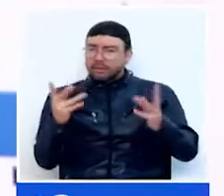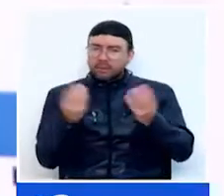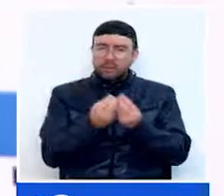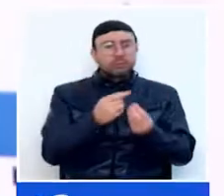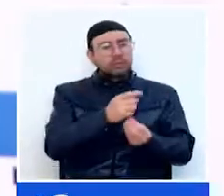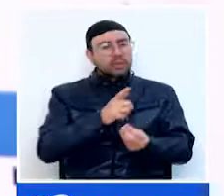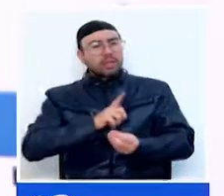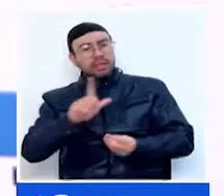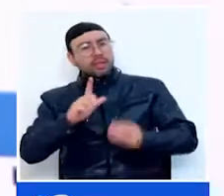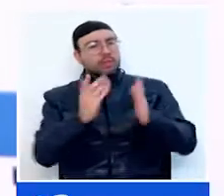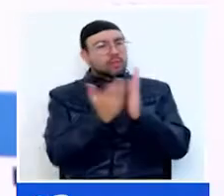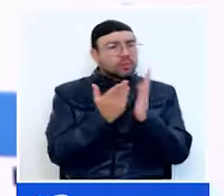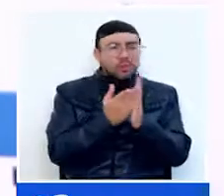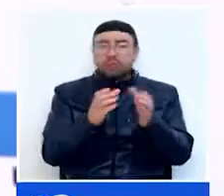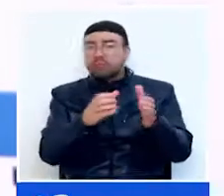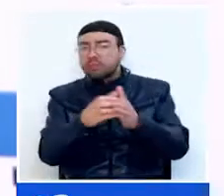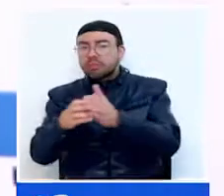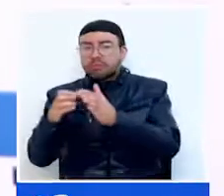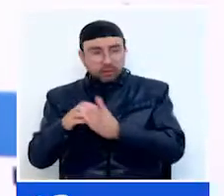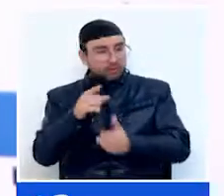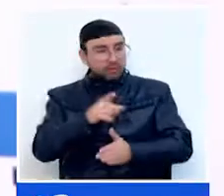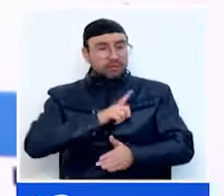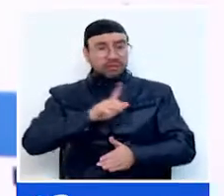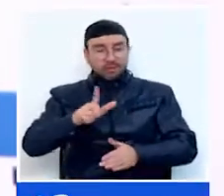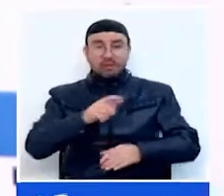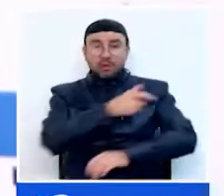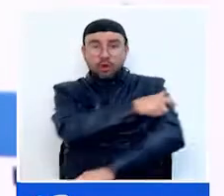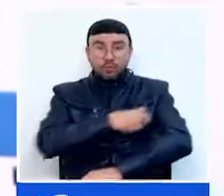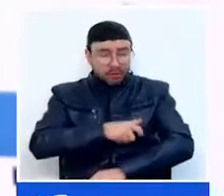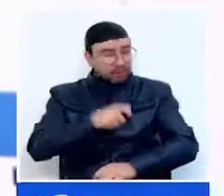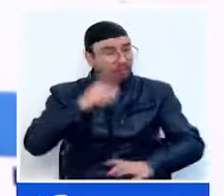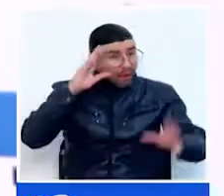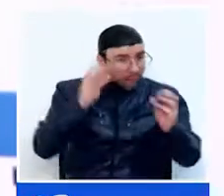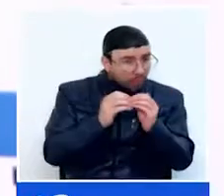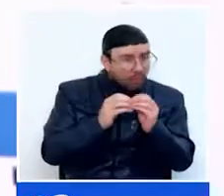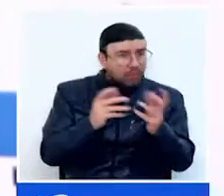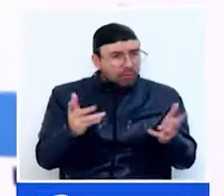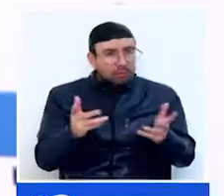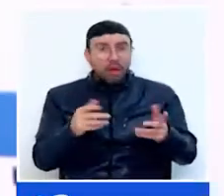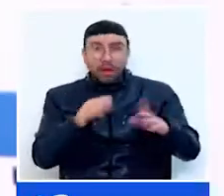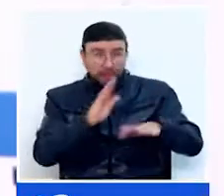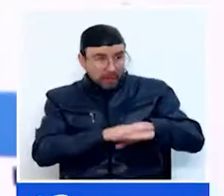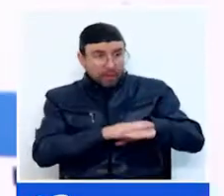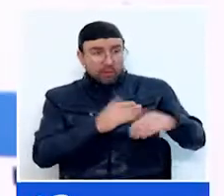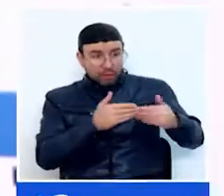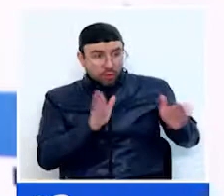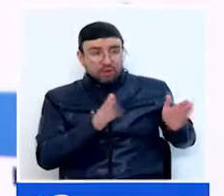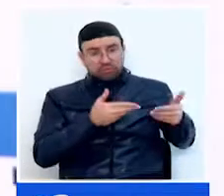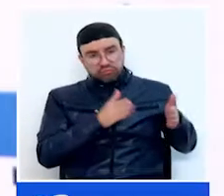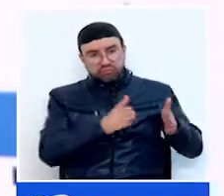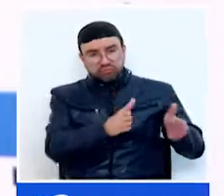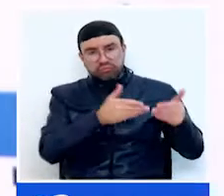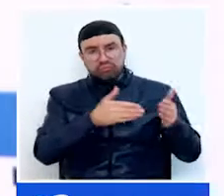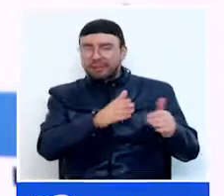y estudiantiles y miembros del Comité del Paro, se alcanzaron varios acuerdos. Corredores humanitarios, los más